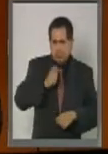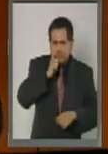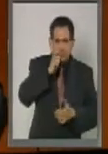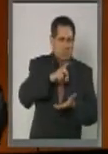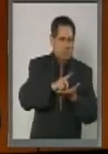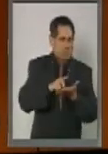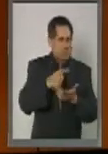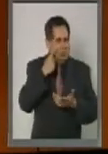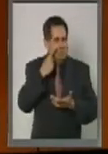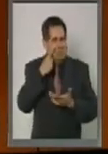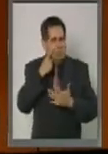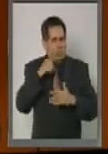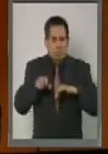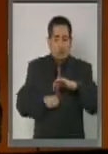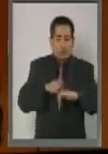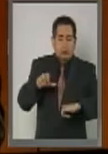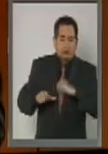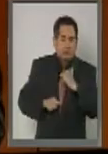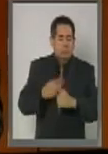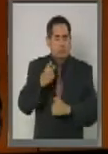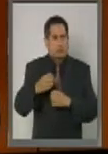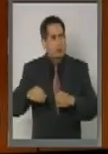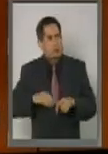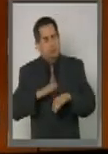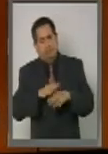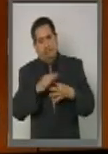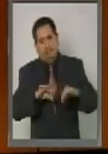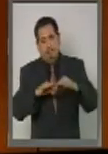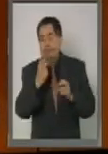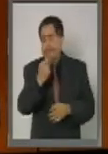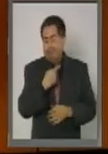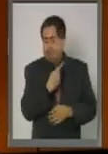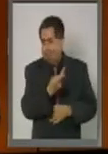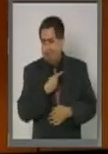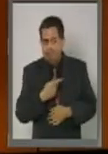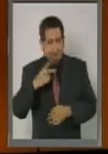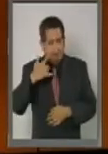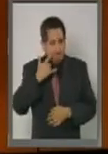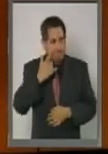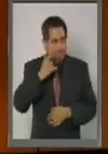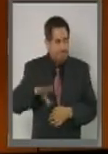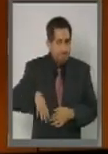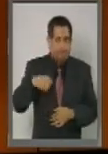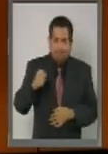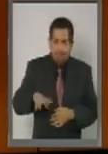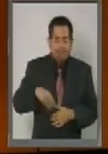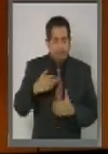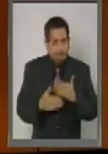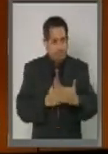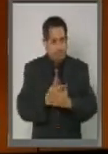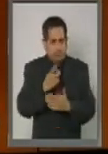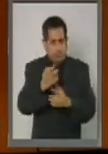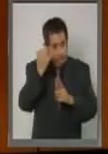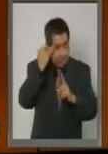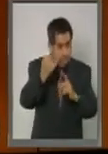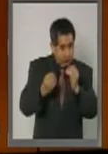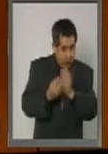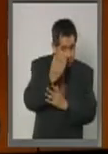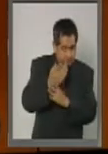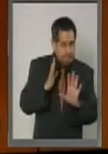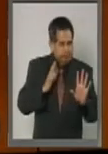que haber un esfuerzo conjunto y sobre todo un esfuerzo compartido. A partir de este paradigma estamos trabajando nuevos mecanismos de